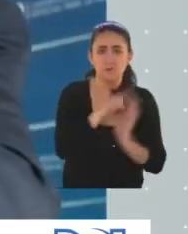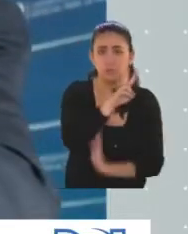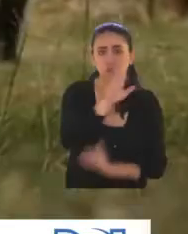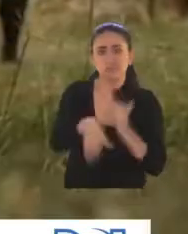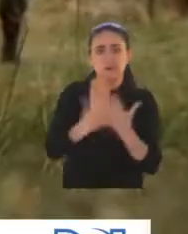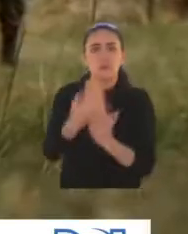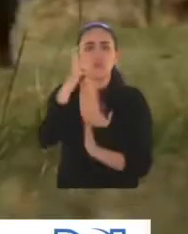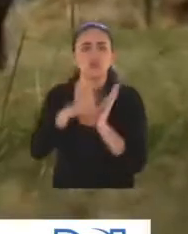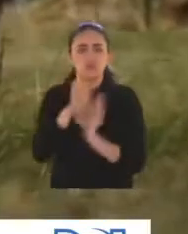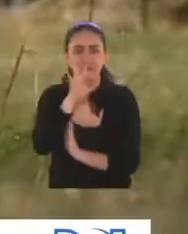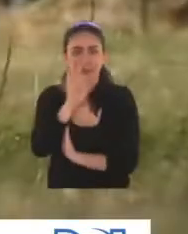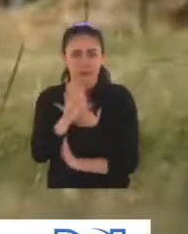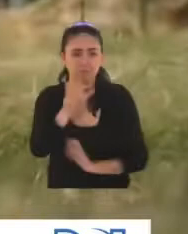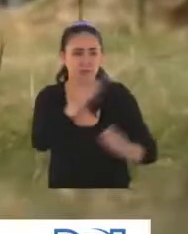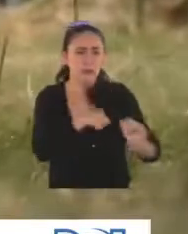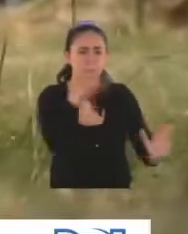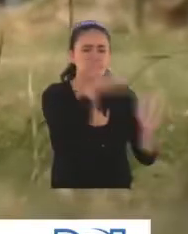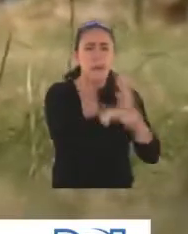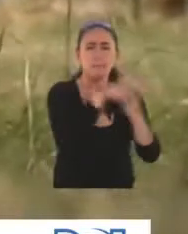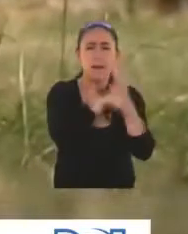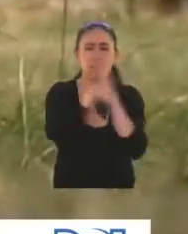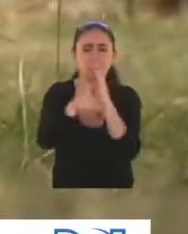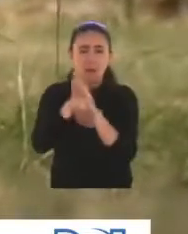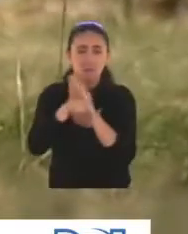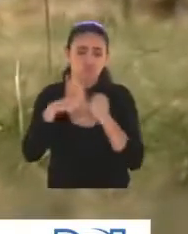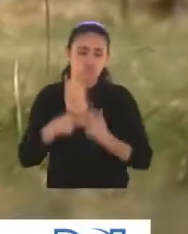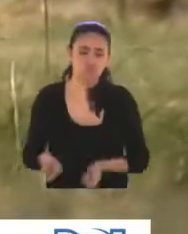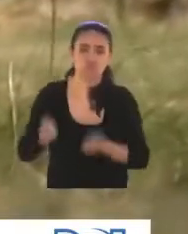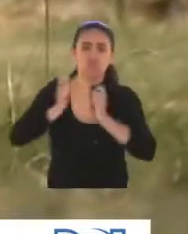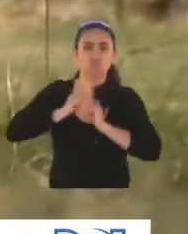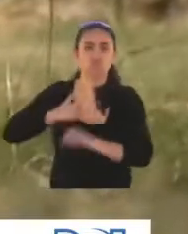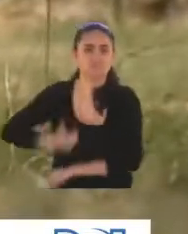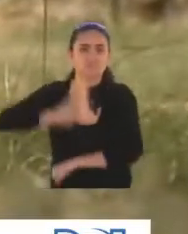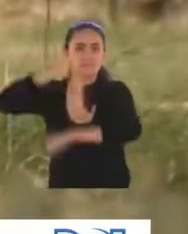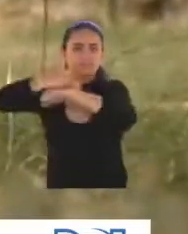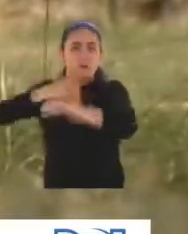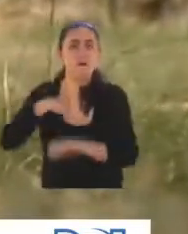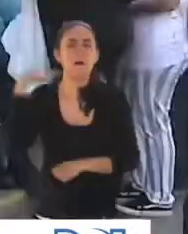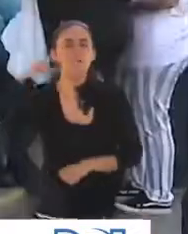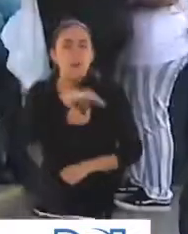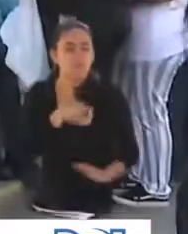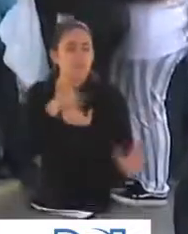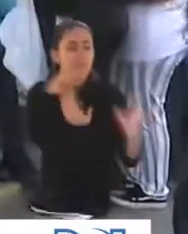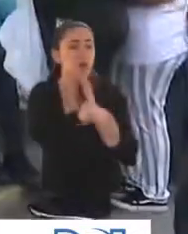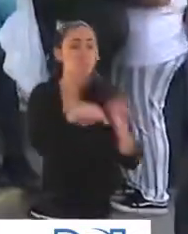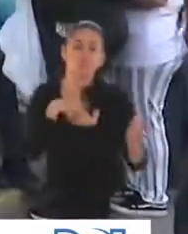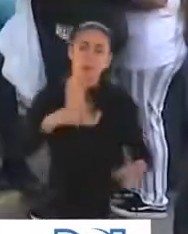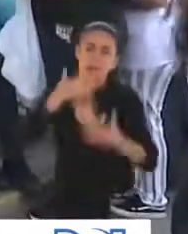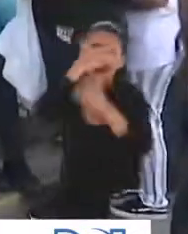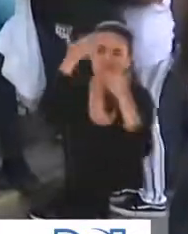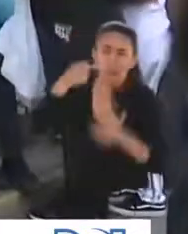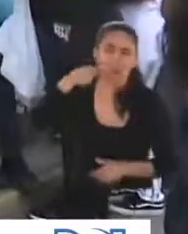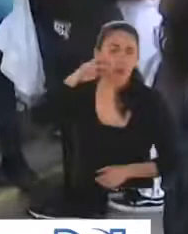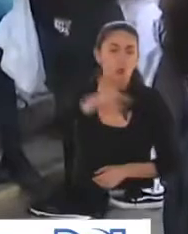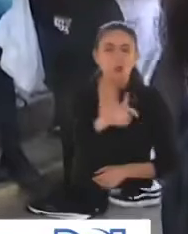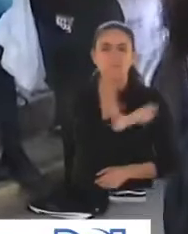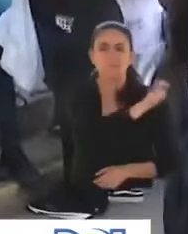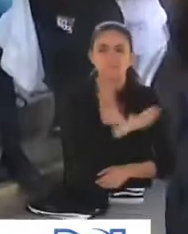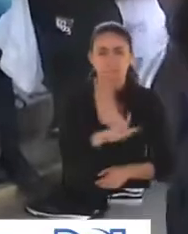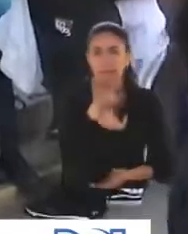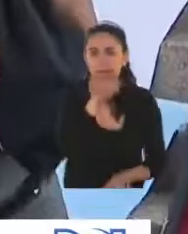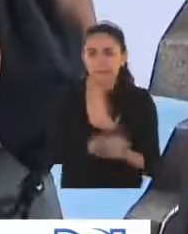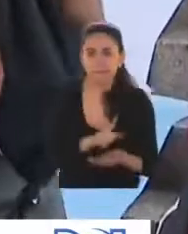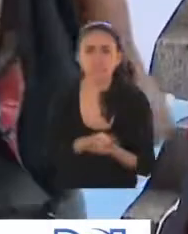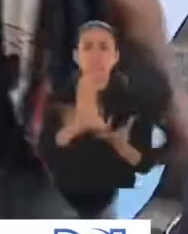2003, fecha en la que el militar era el comandante de la Cuarta Brigada del Ejército. Mientras se realizaba la diligencia,